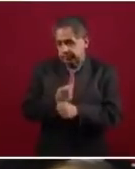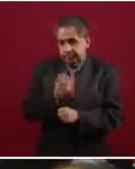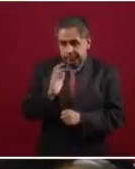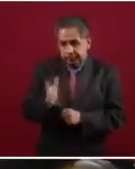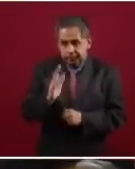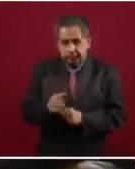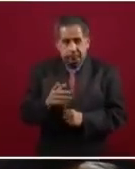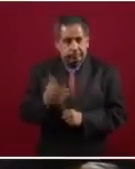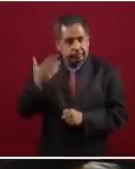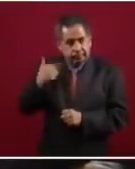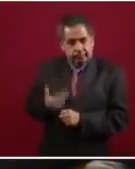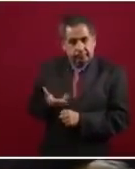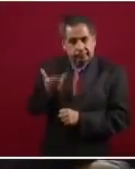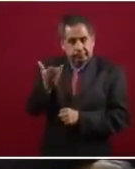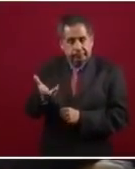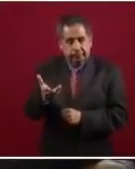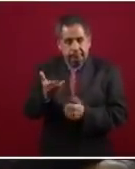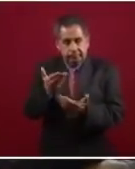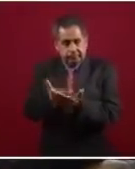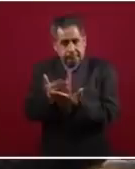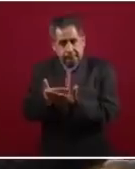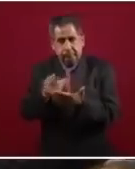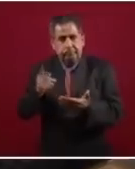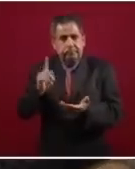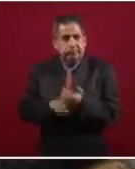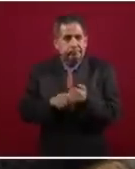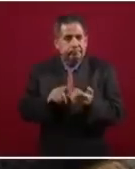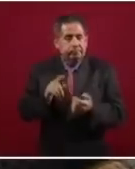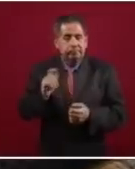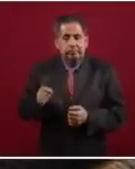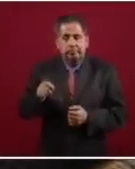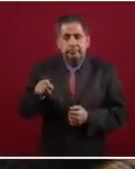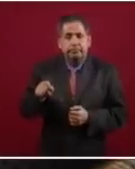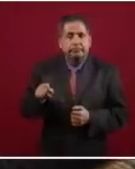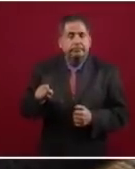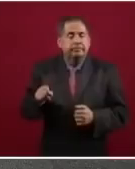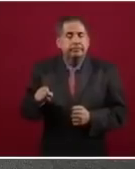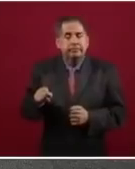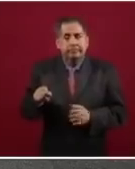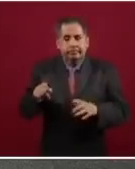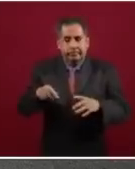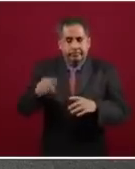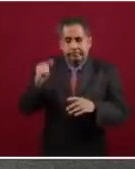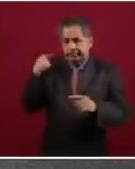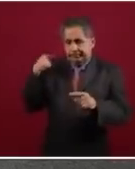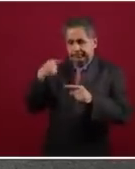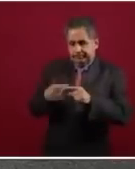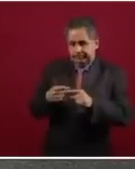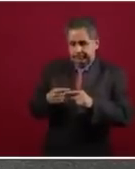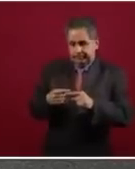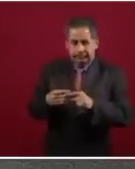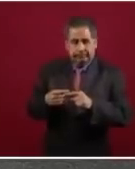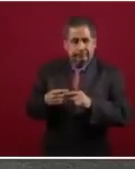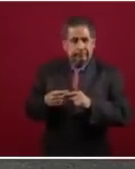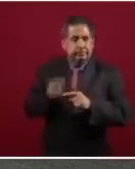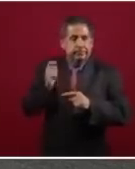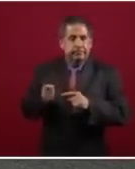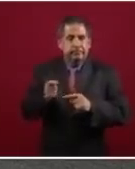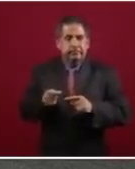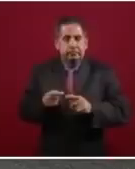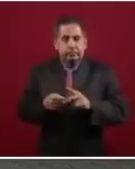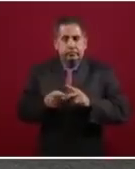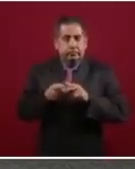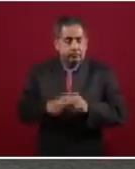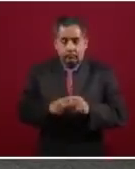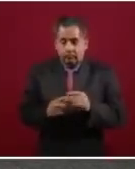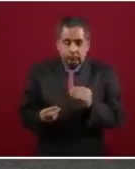que se han llevado a cabo en este tiempo, desde que entró